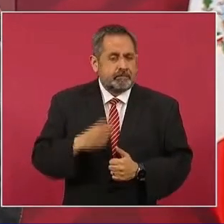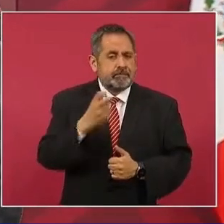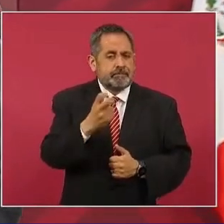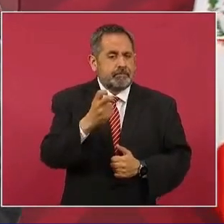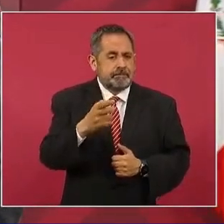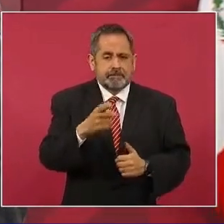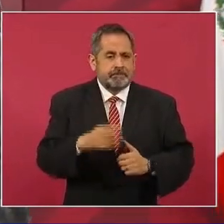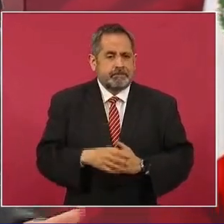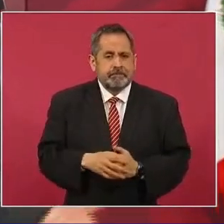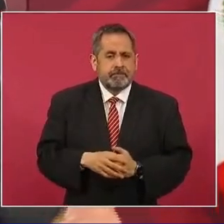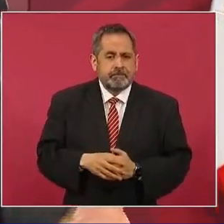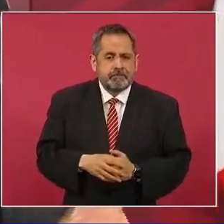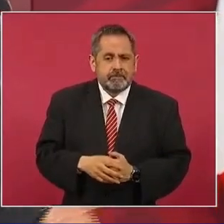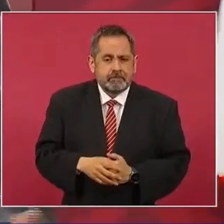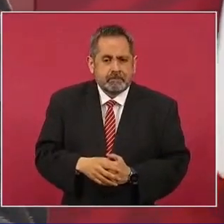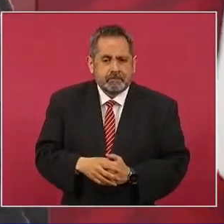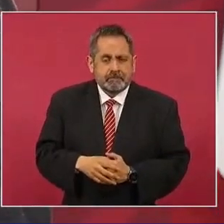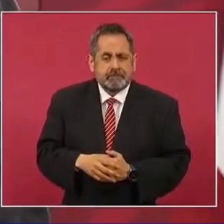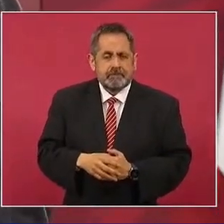los